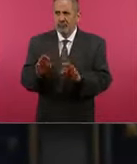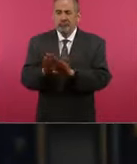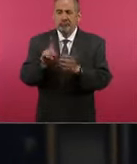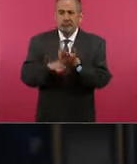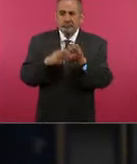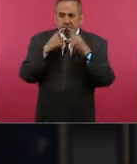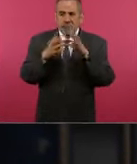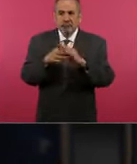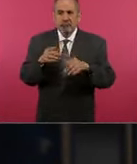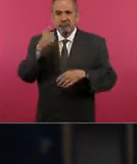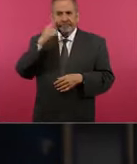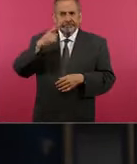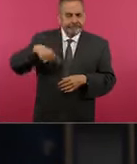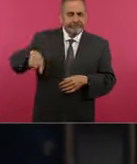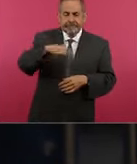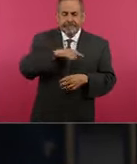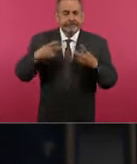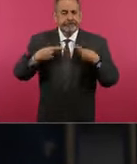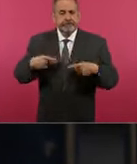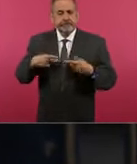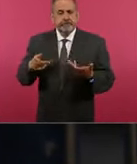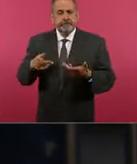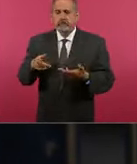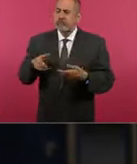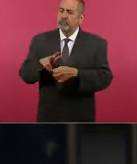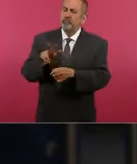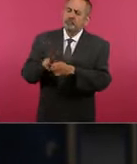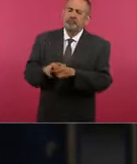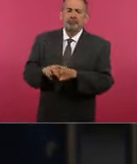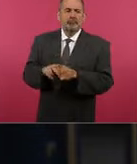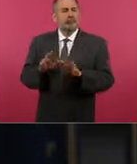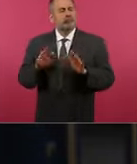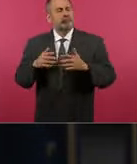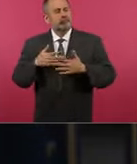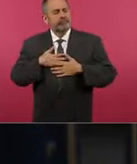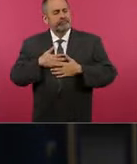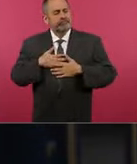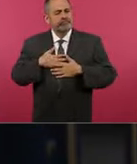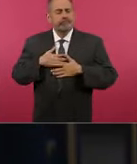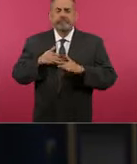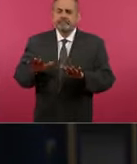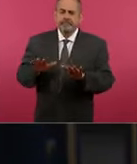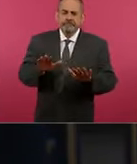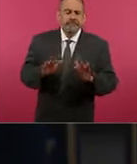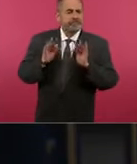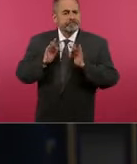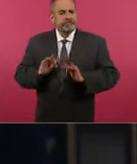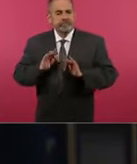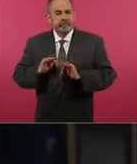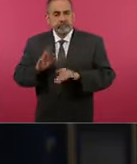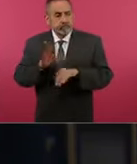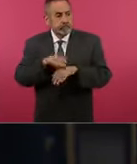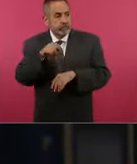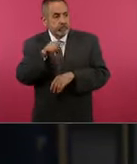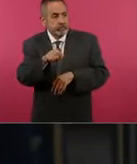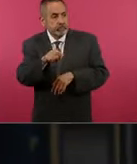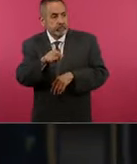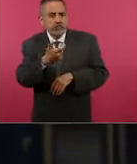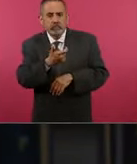para que el ciudadano común tenga una vida más holgada, podría decirse? Porque debido a